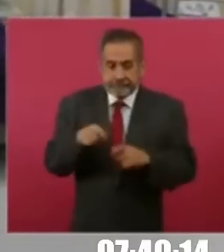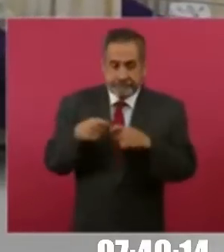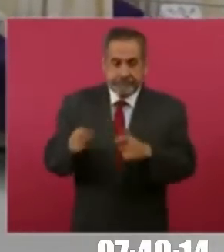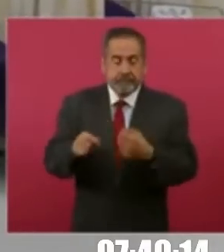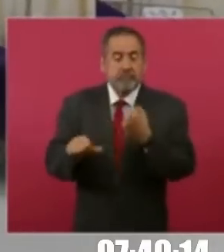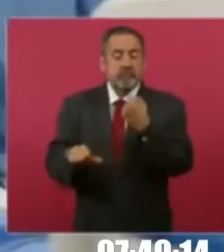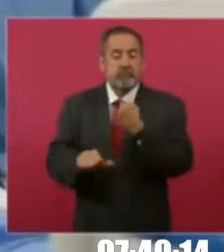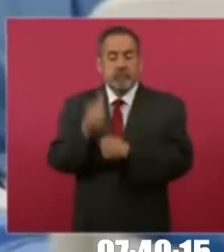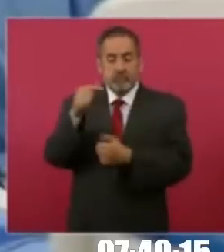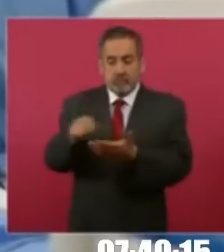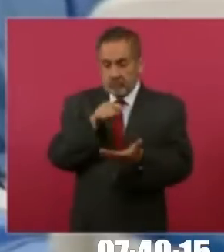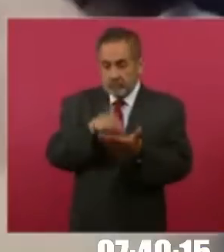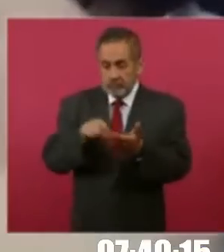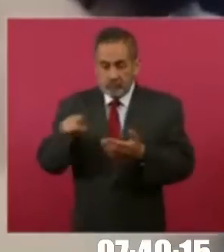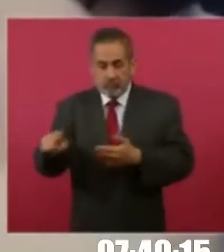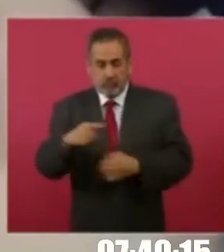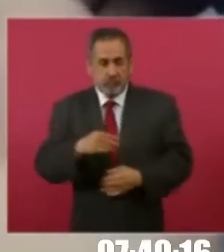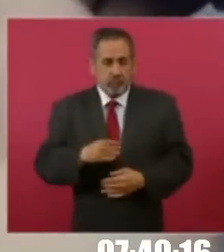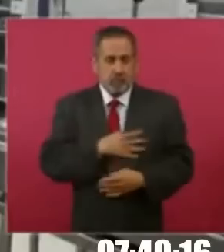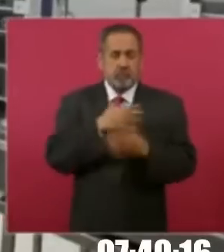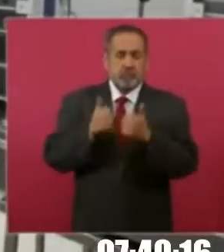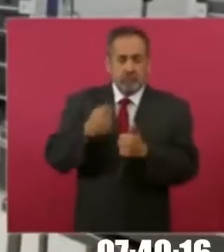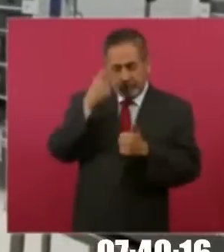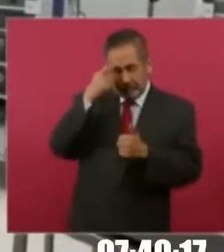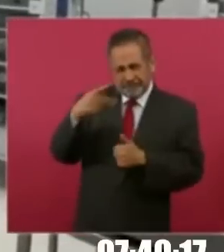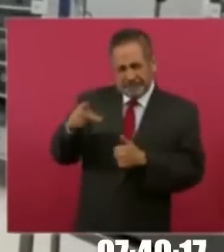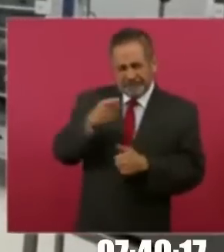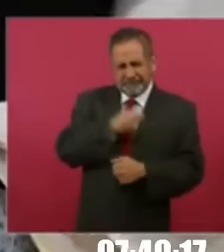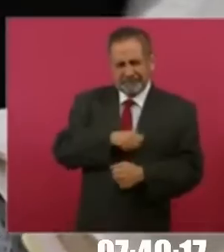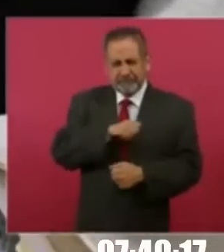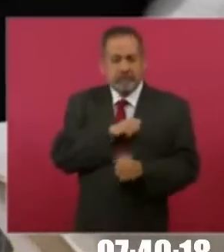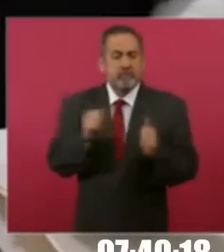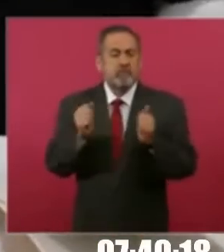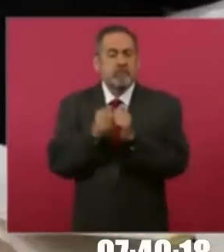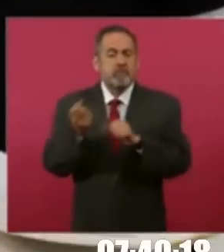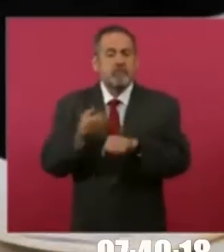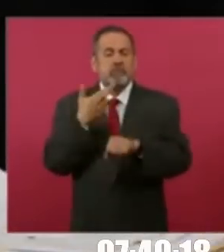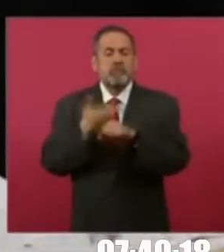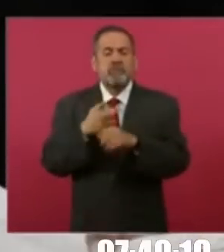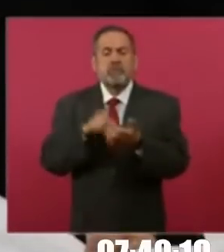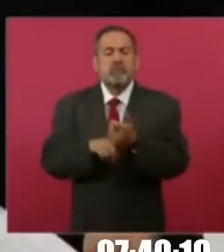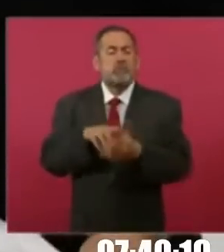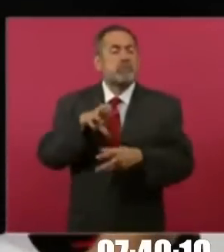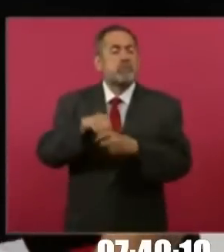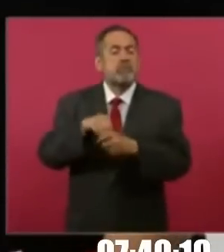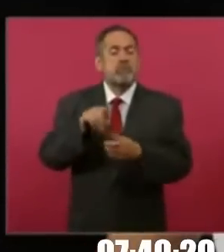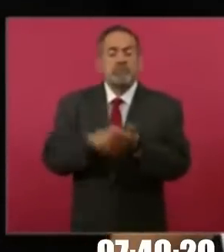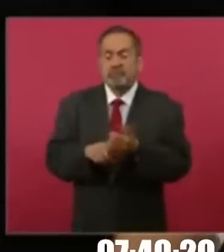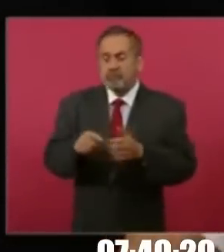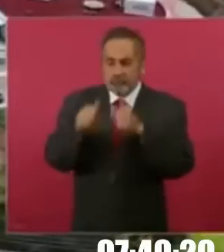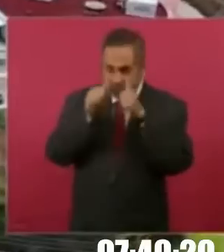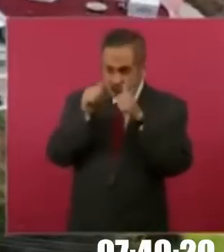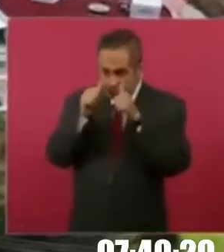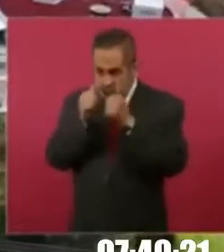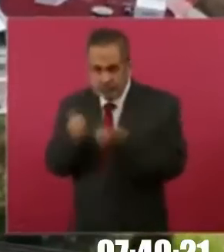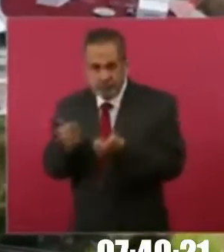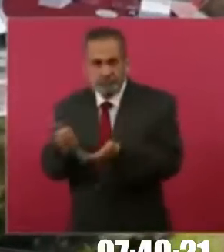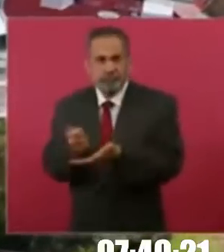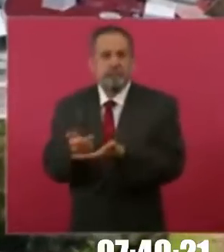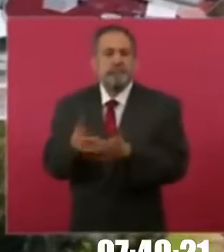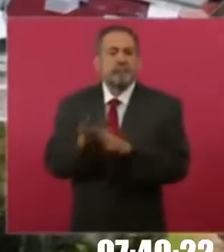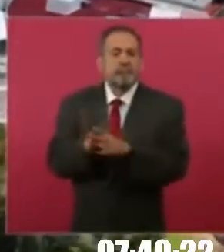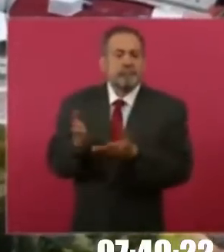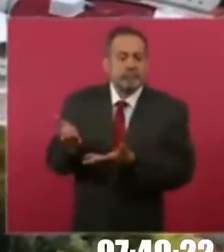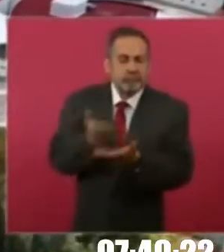unidades de bienestar para tu salud a través de la secretaría de bienestar del estado que ofrecen servicios